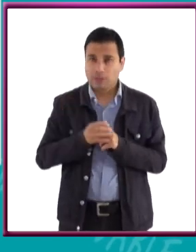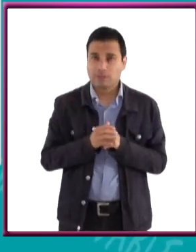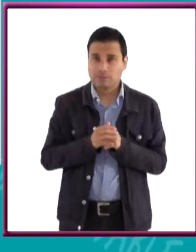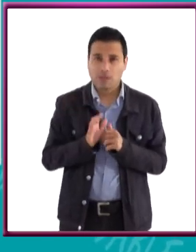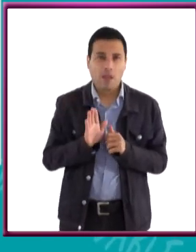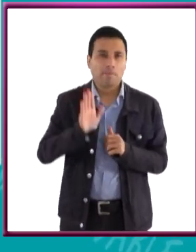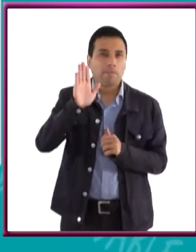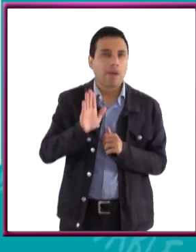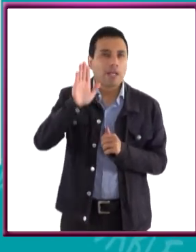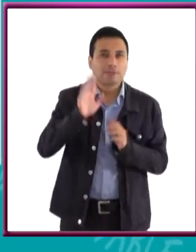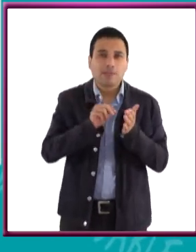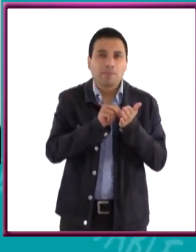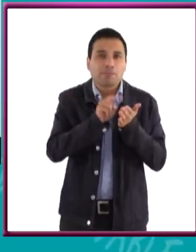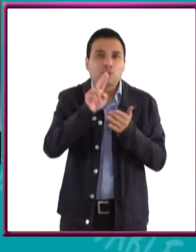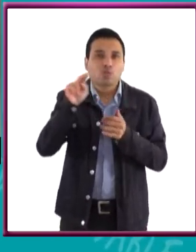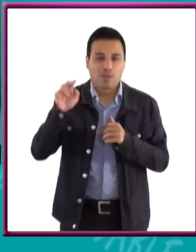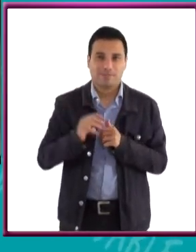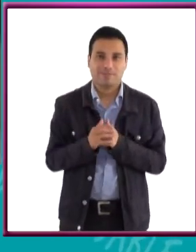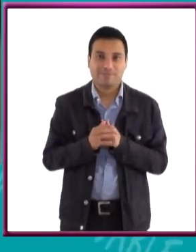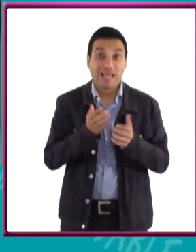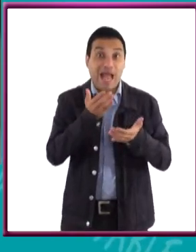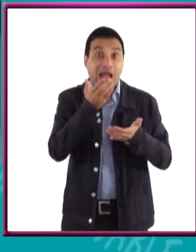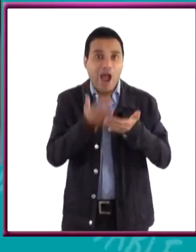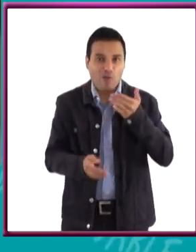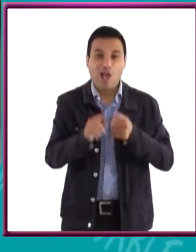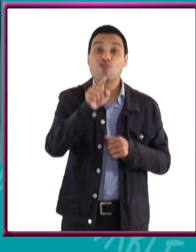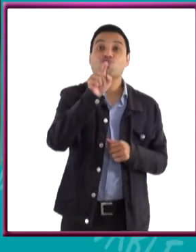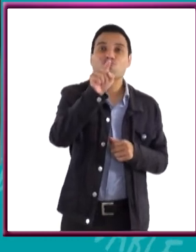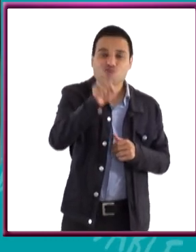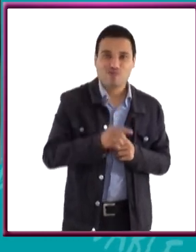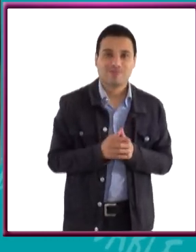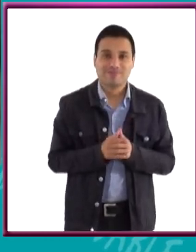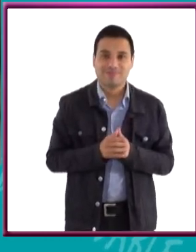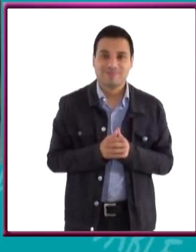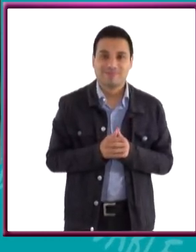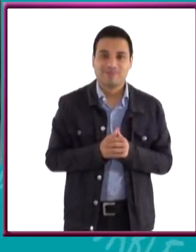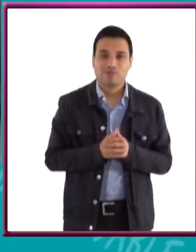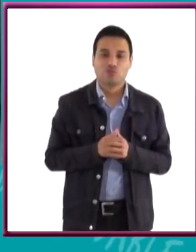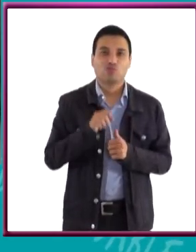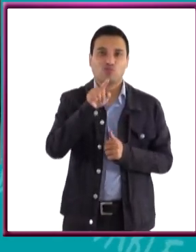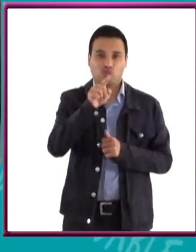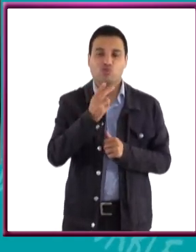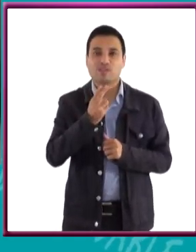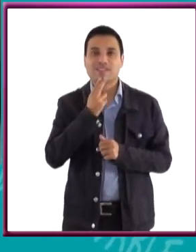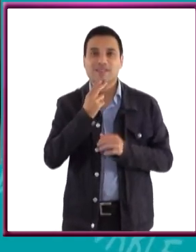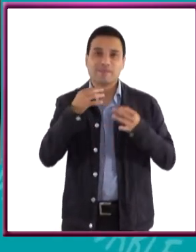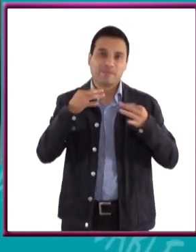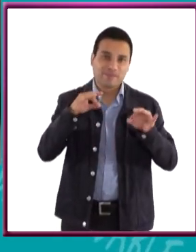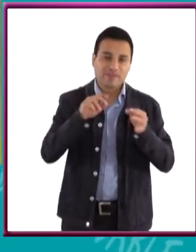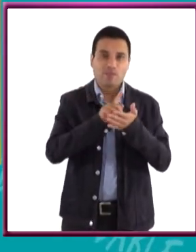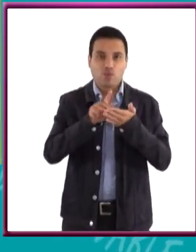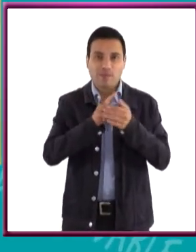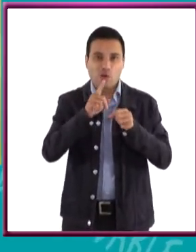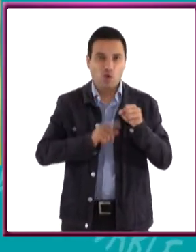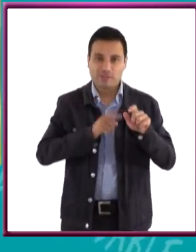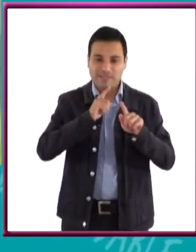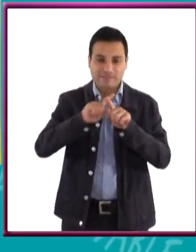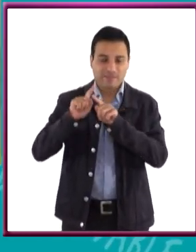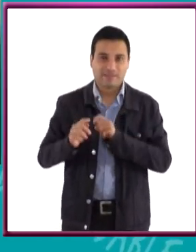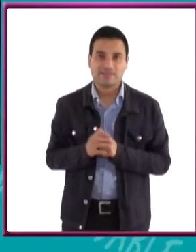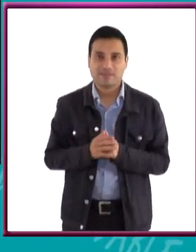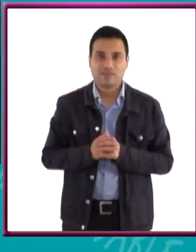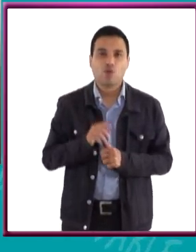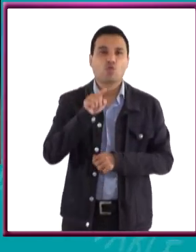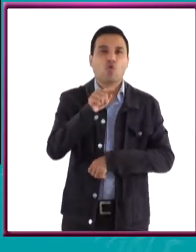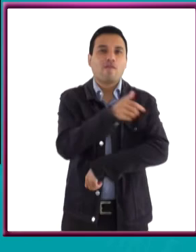se tratara de alguna pintura. Ahora te toca a ti. Necesitas hojas blancas de papel, lápices y plumones de colores.